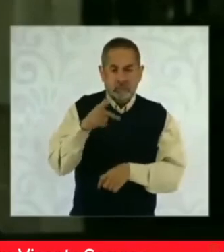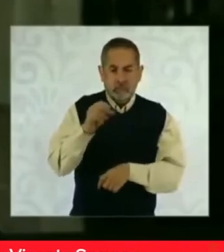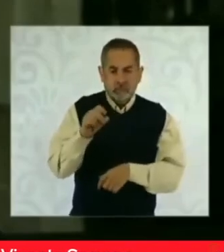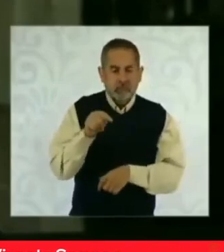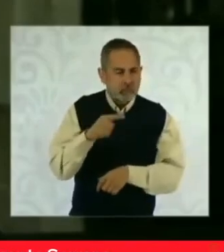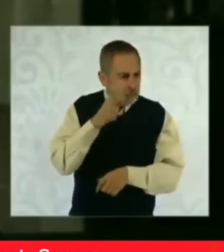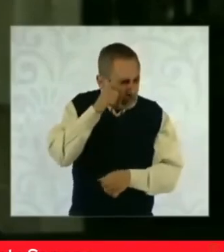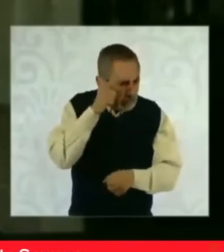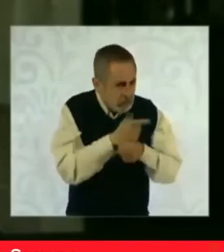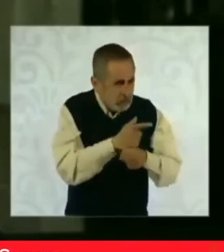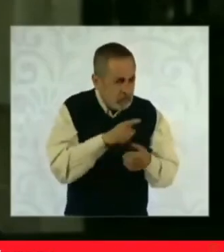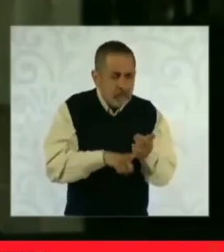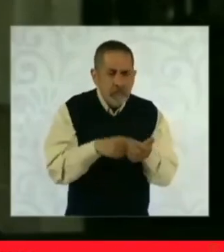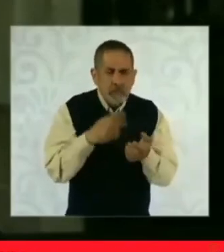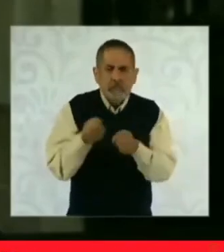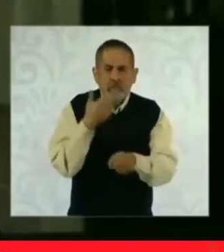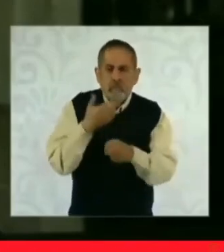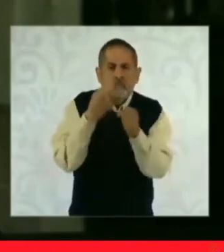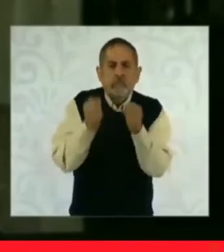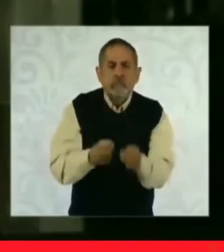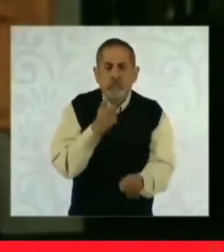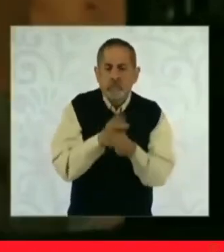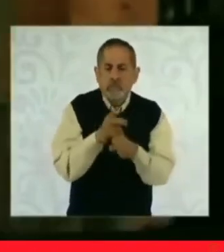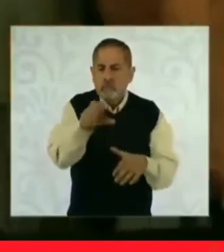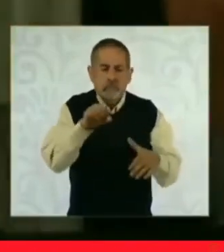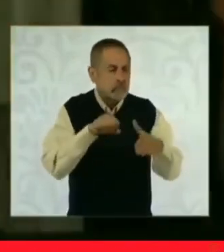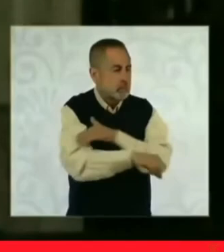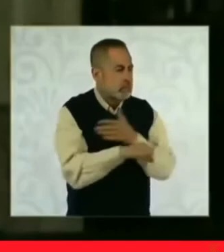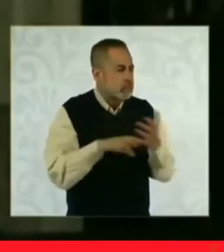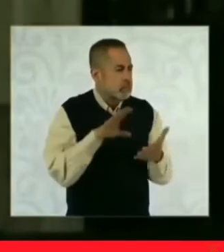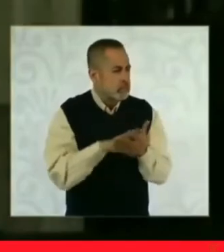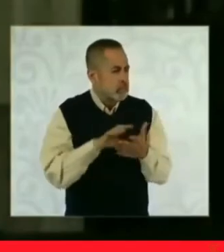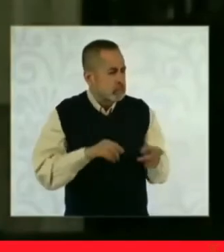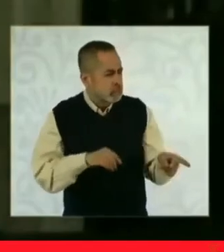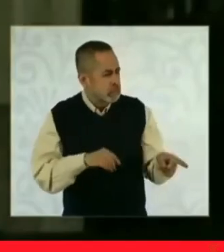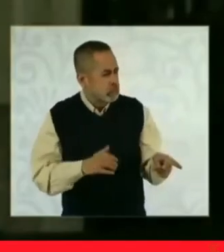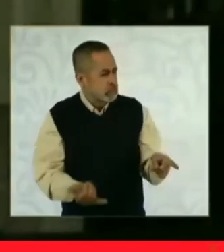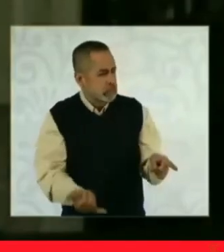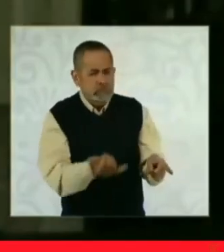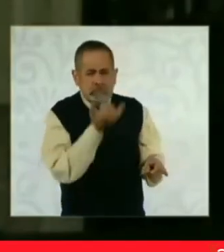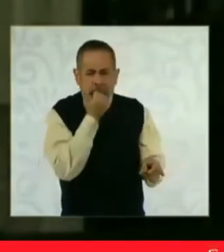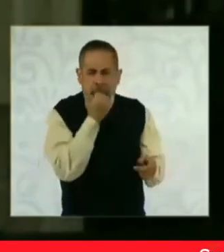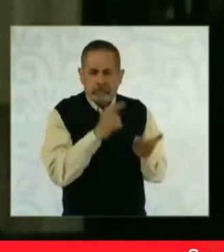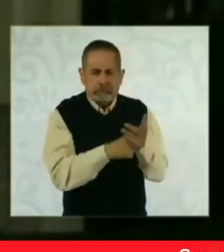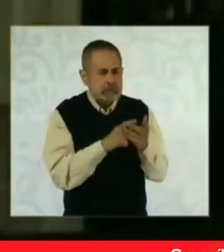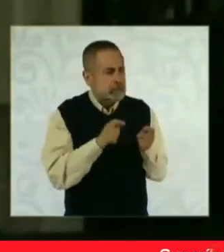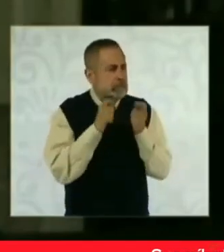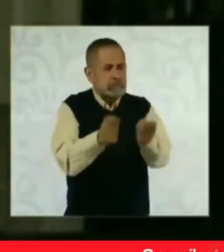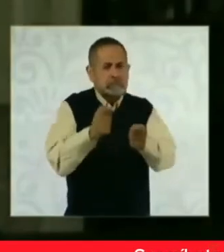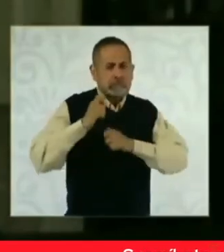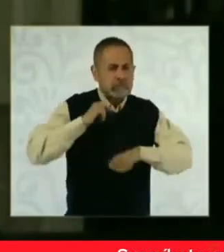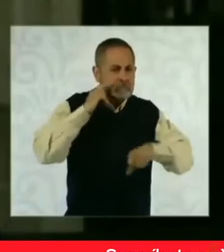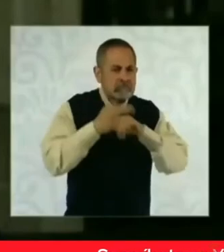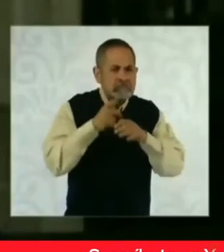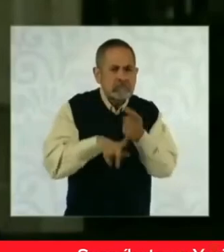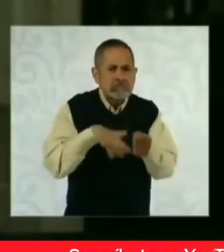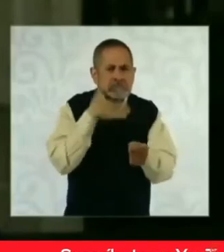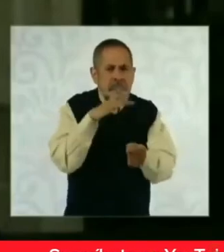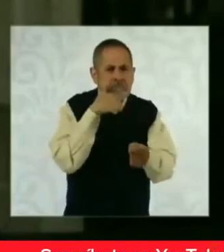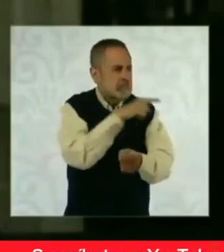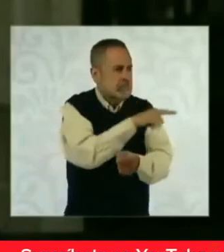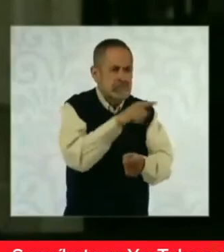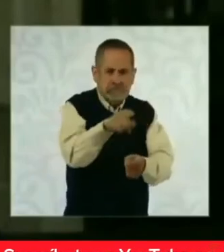se entregó la Secretaría de Seguridad y también la Policía Estatal a personas que estaban relacionadas con cuestiones de delincuencia. De